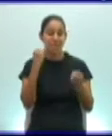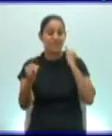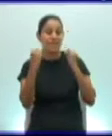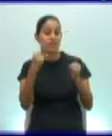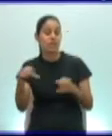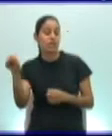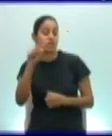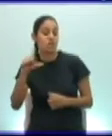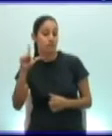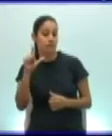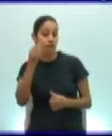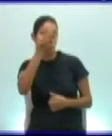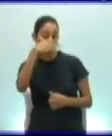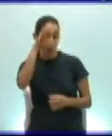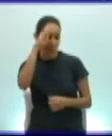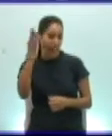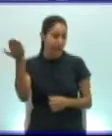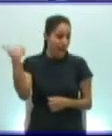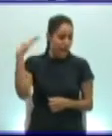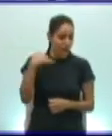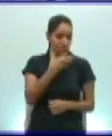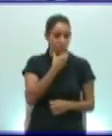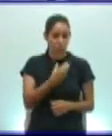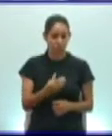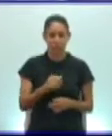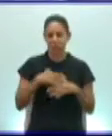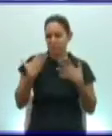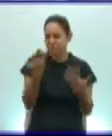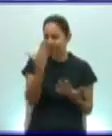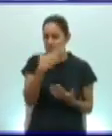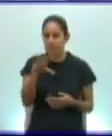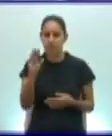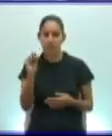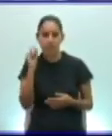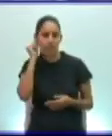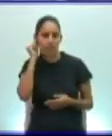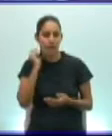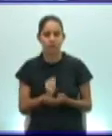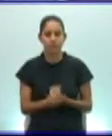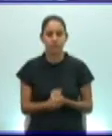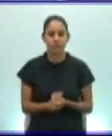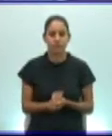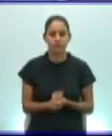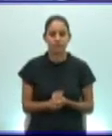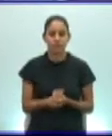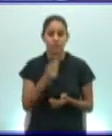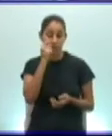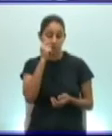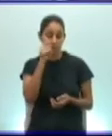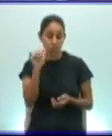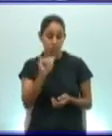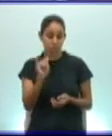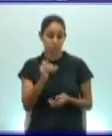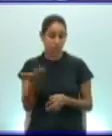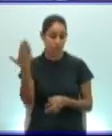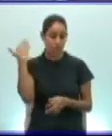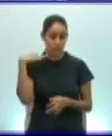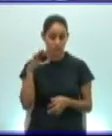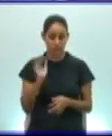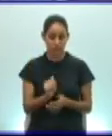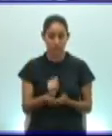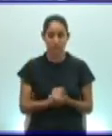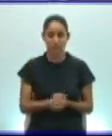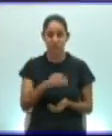cubana, de esa juventud que en aquellos momentos nos estamos refiriendo a la figura de Fe del Valle. Estaba en ese momento que se produce